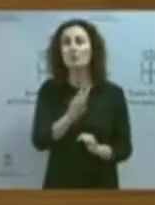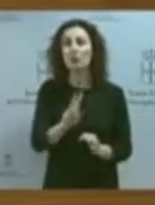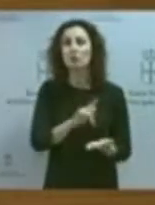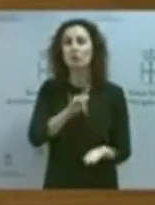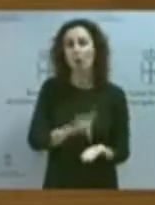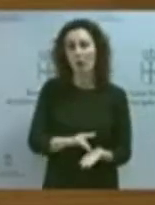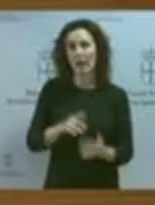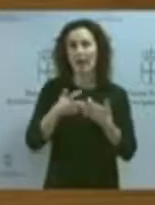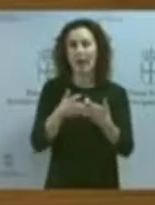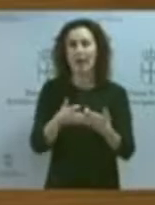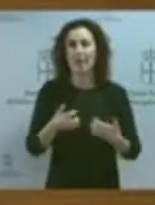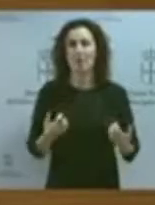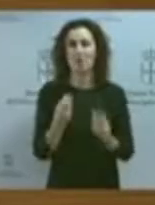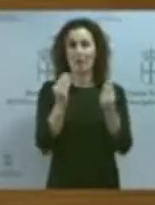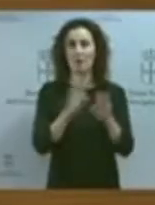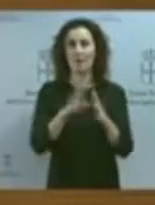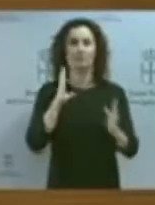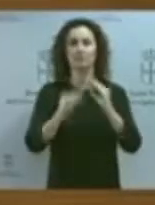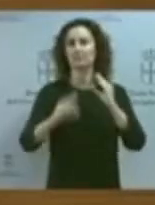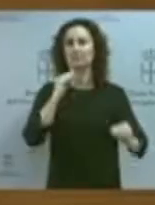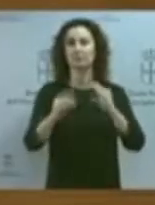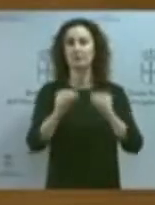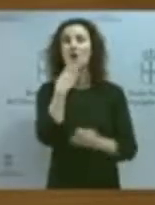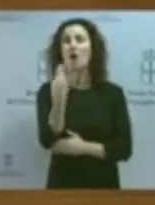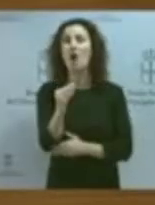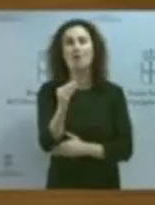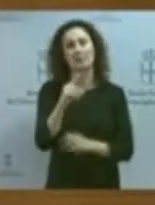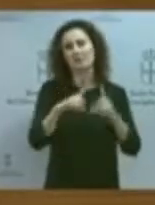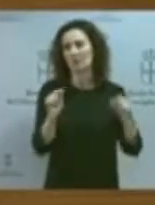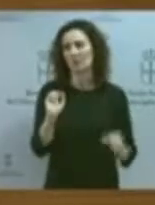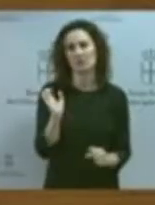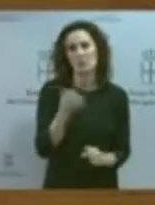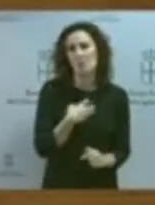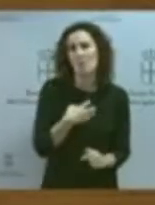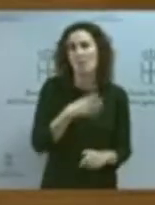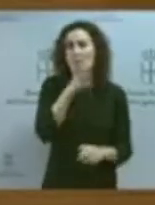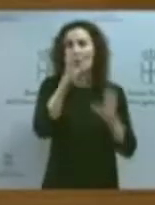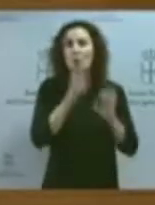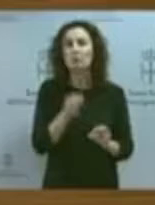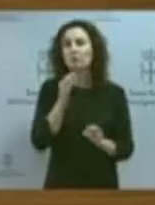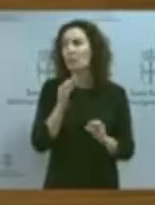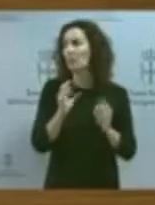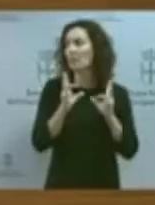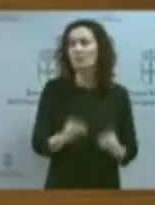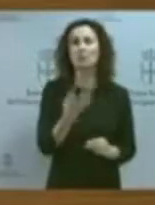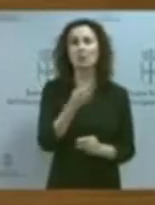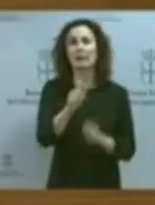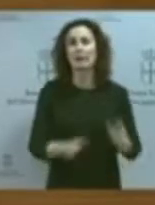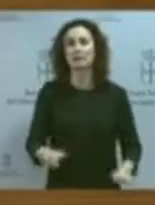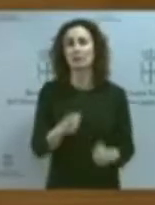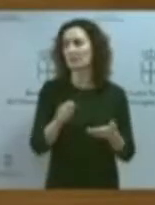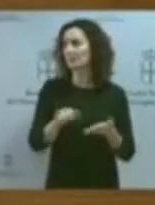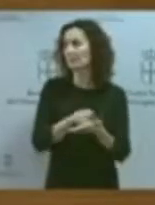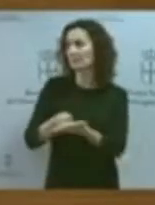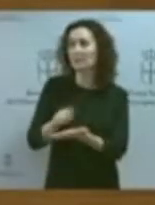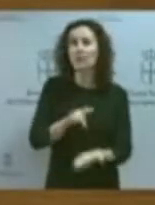miles de mozos y moces de Asturias, porque no morrieran 40 personas al mes esperando por la ayuda a la dependencia que tienen concedida y que nunca